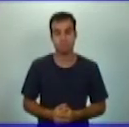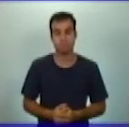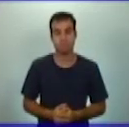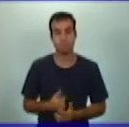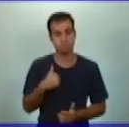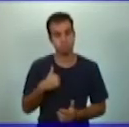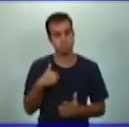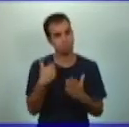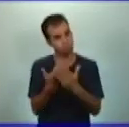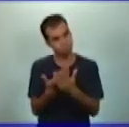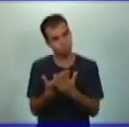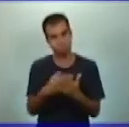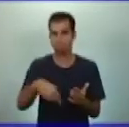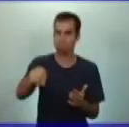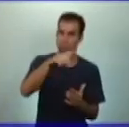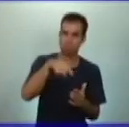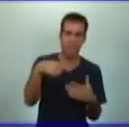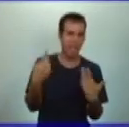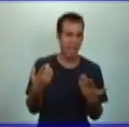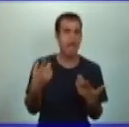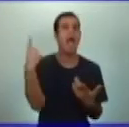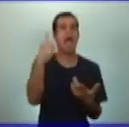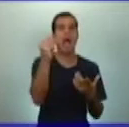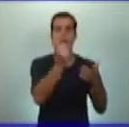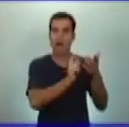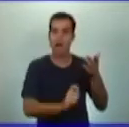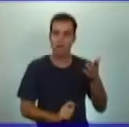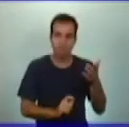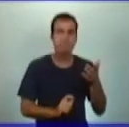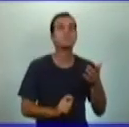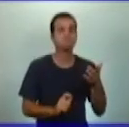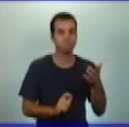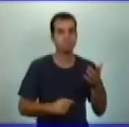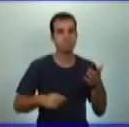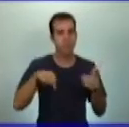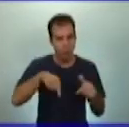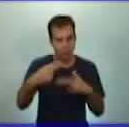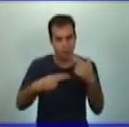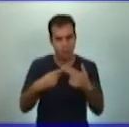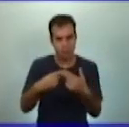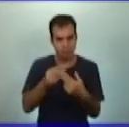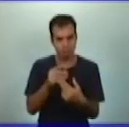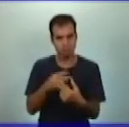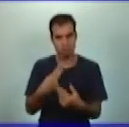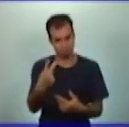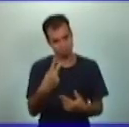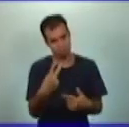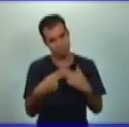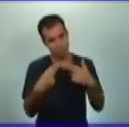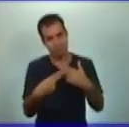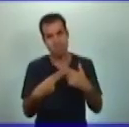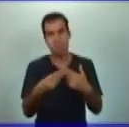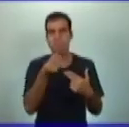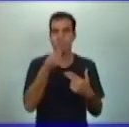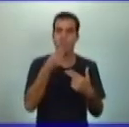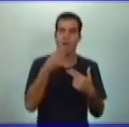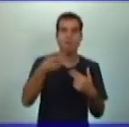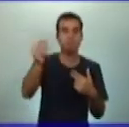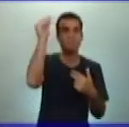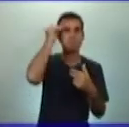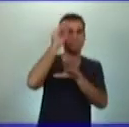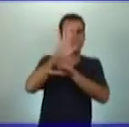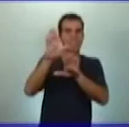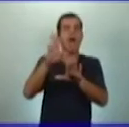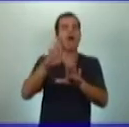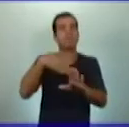les propongo a ustedes orientar un ejercicio que vamos a realizar de conjunto para que les sirva de base para después